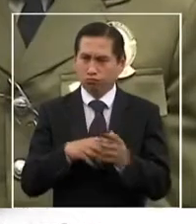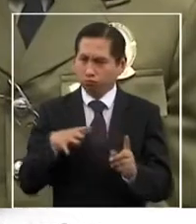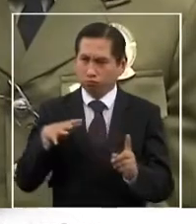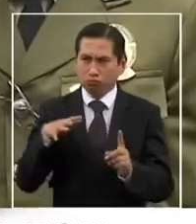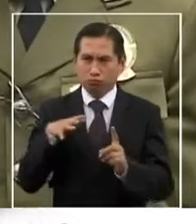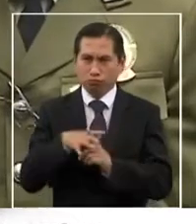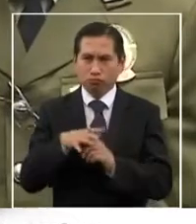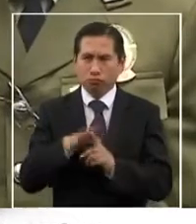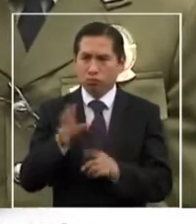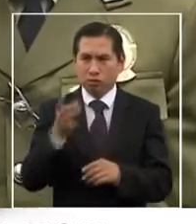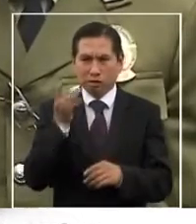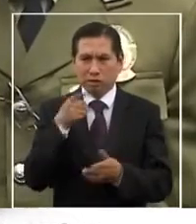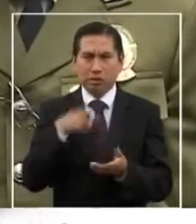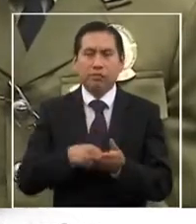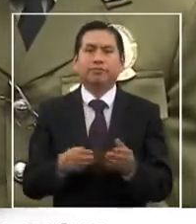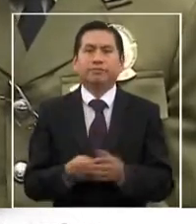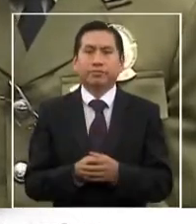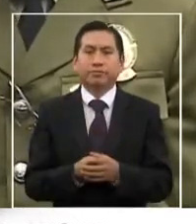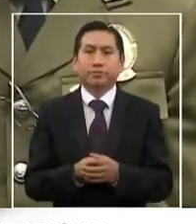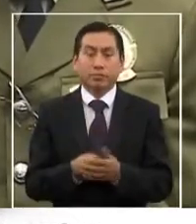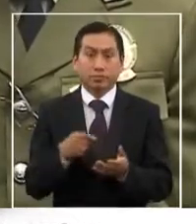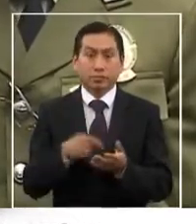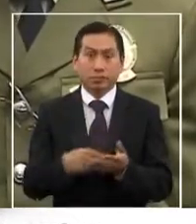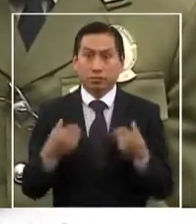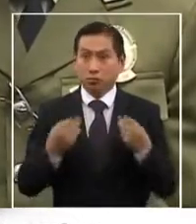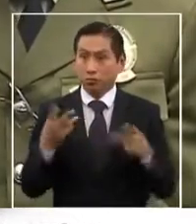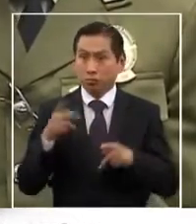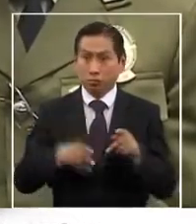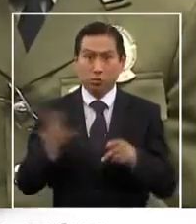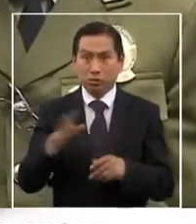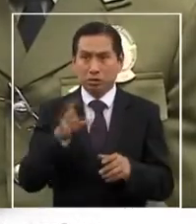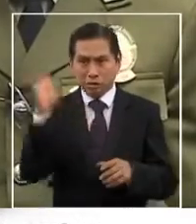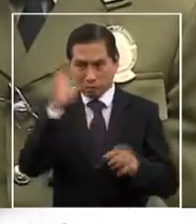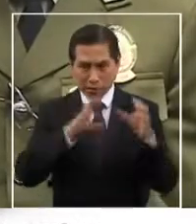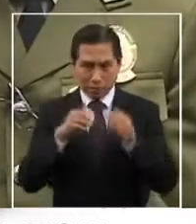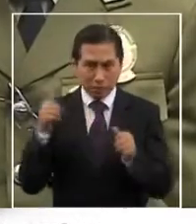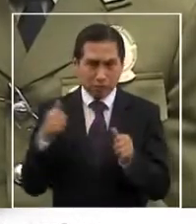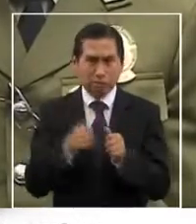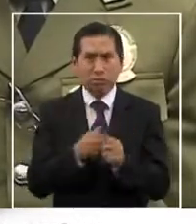durísimos golpes al narcotráfico. Y aquí hay mucha gente que estamos persiguiendo,